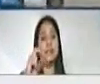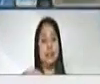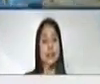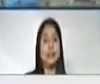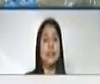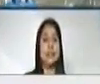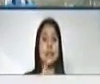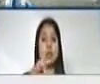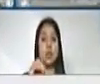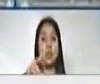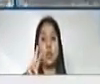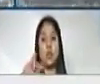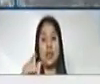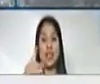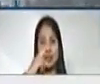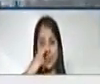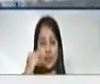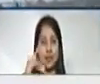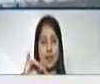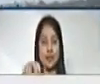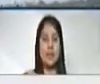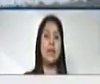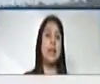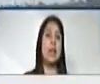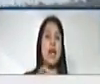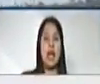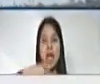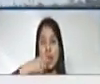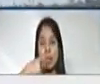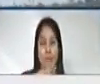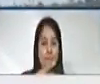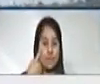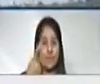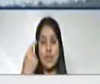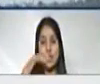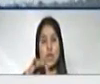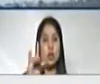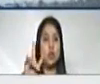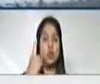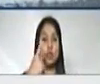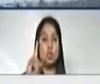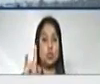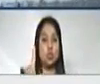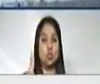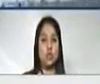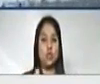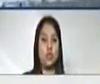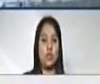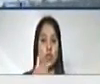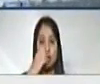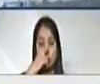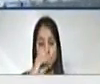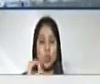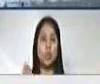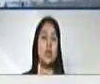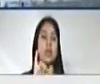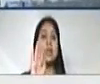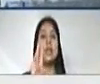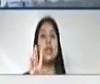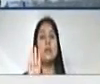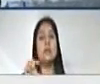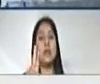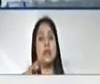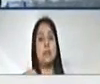de nuestro país. Así continúa llegando entonces las dosis, 321.600 dosis de AstraZeneca que están llegando